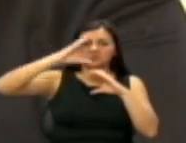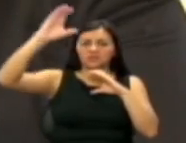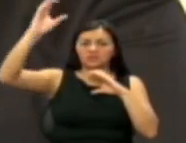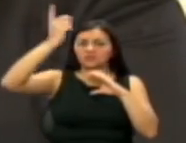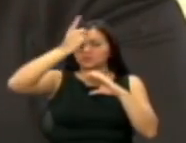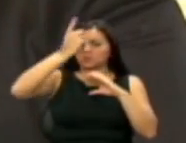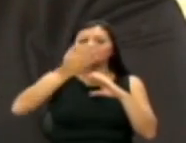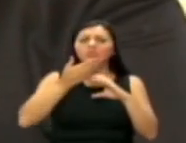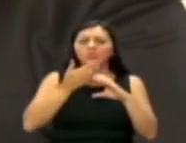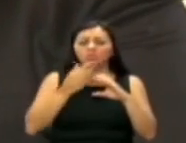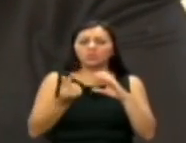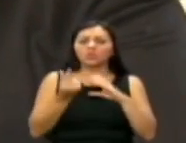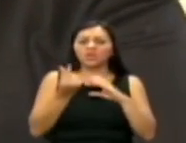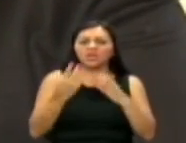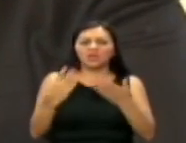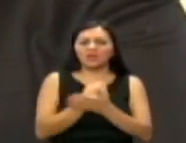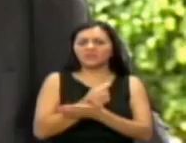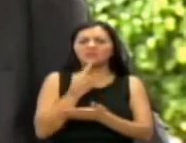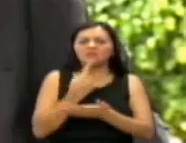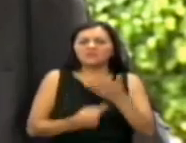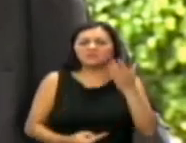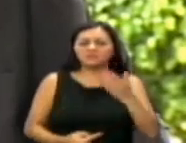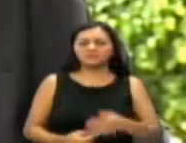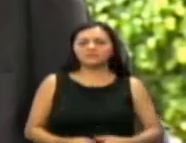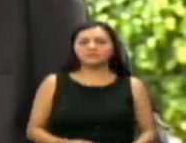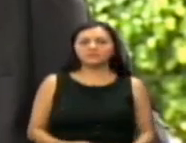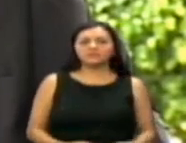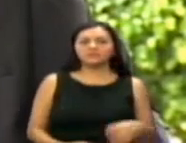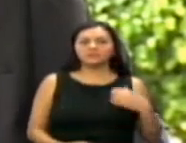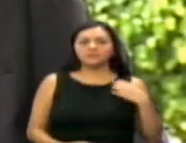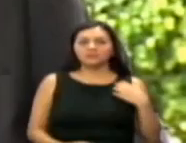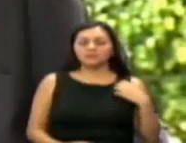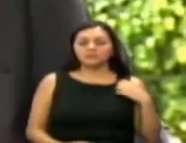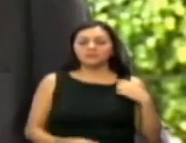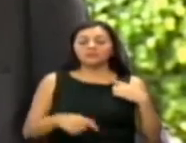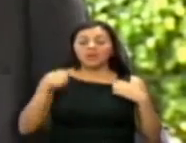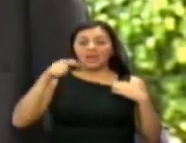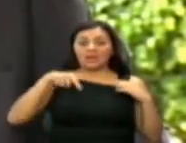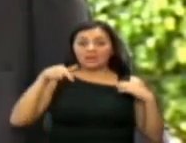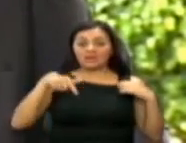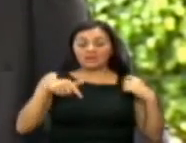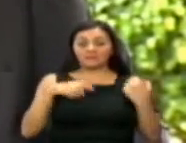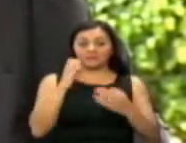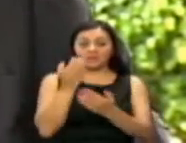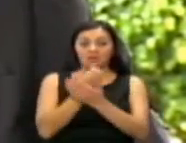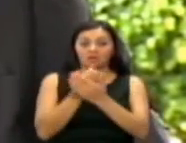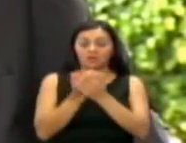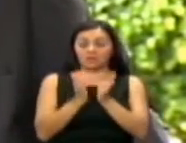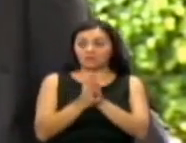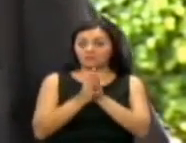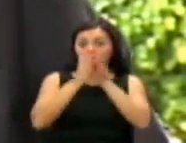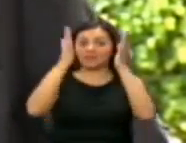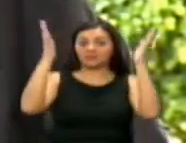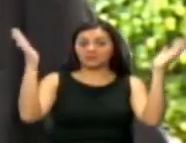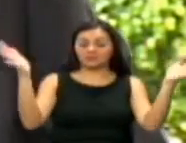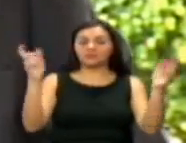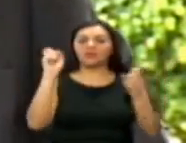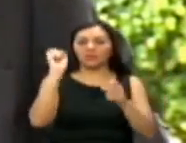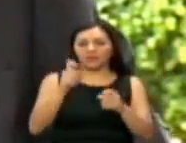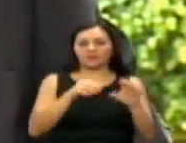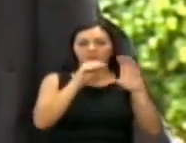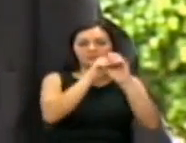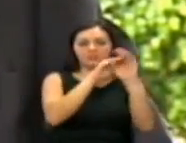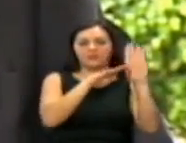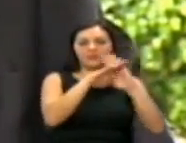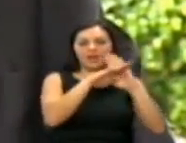que genera ese tipo de estrategias? Mire, aquí la prioridad, quiero decirle, ¿no?, la política macroeconómica es mantener la dolarización y la solvencia de los bancos. Y